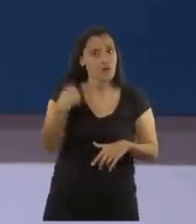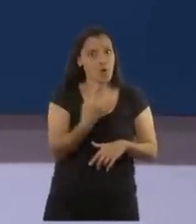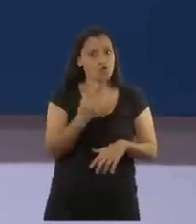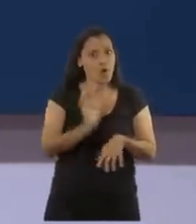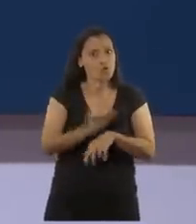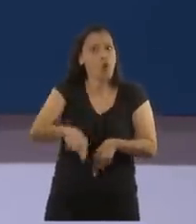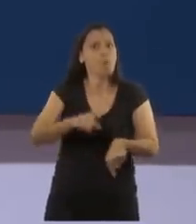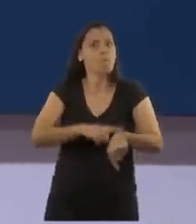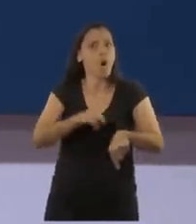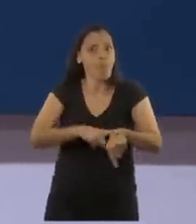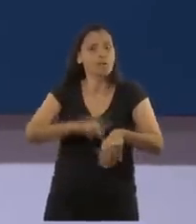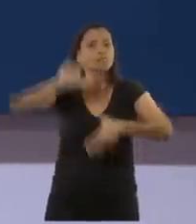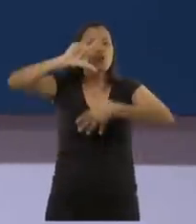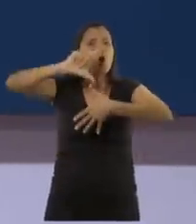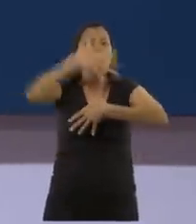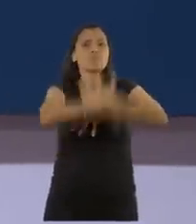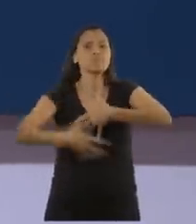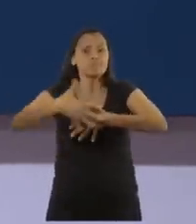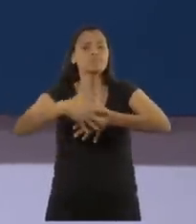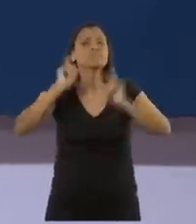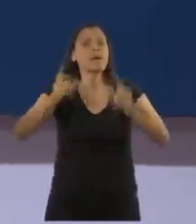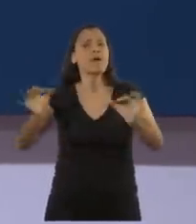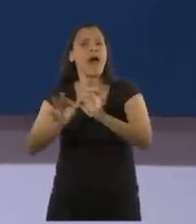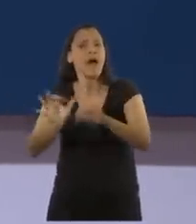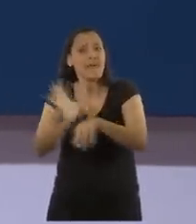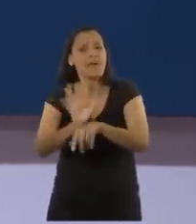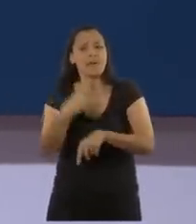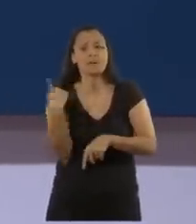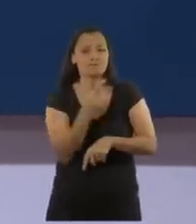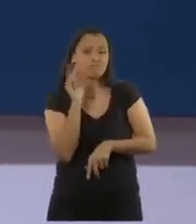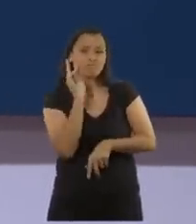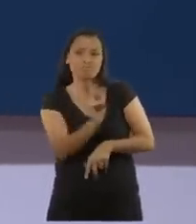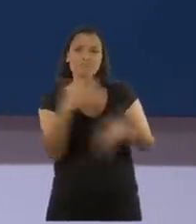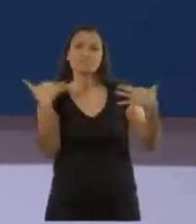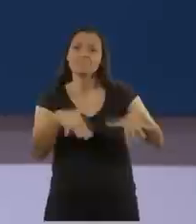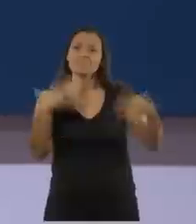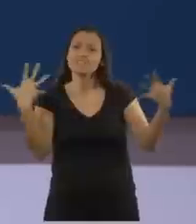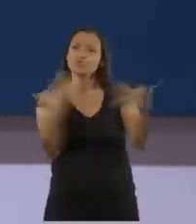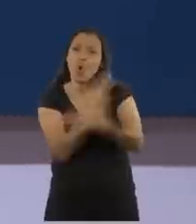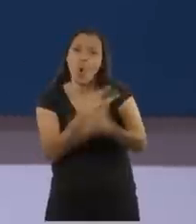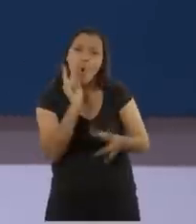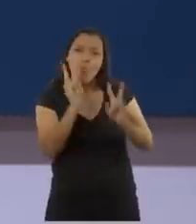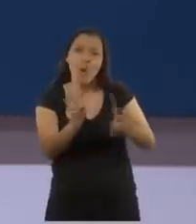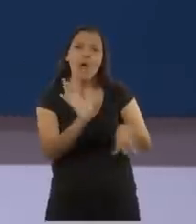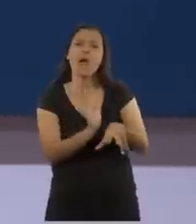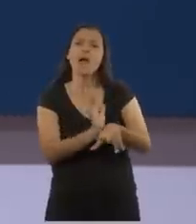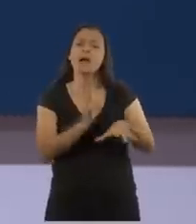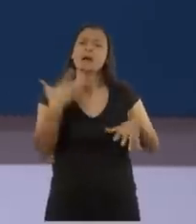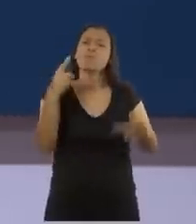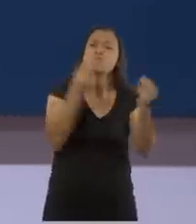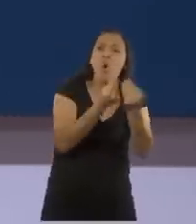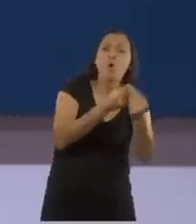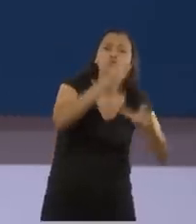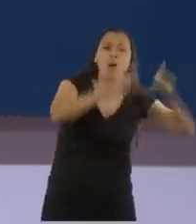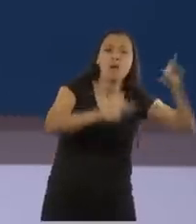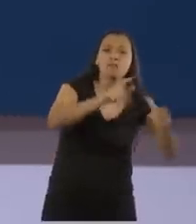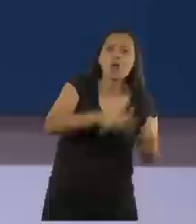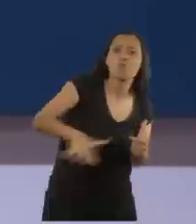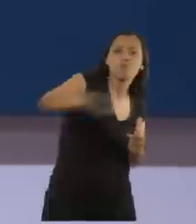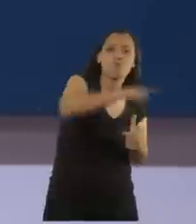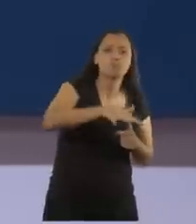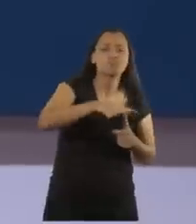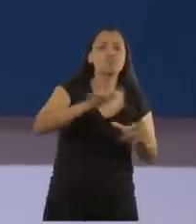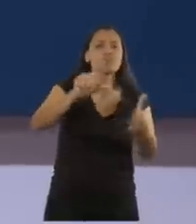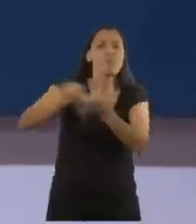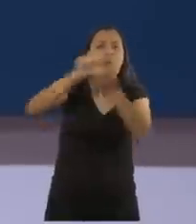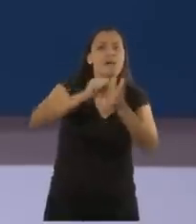la américa latina y el caribe miran con dolor el padecimiento que suele llevan pro pueblos hermanos